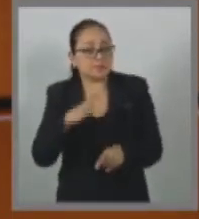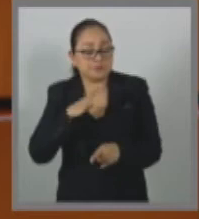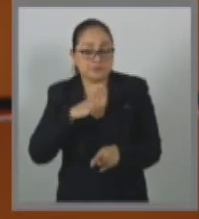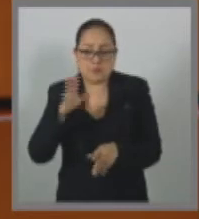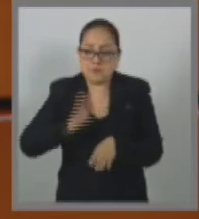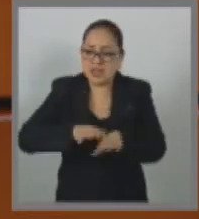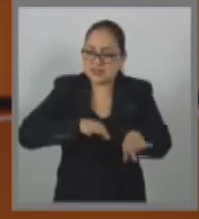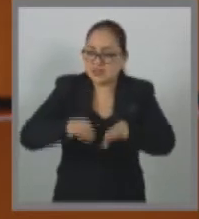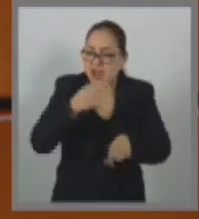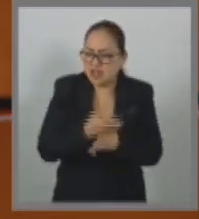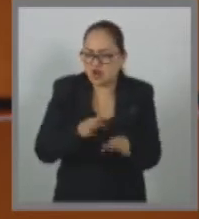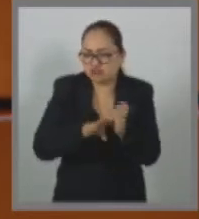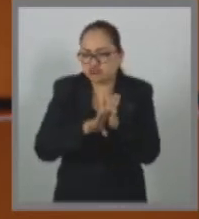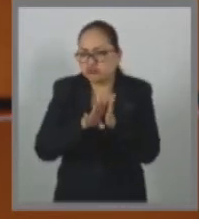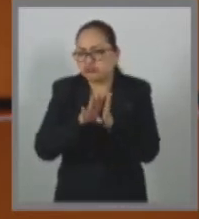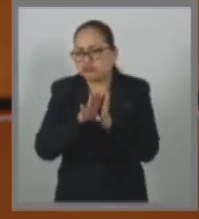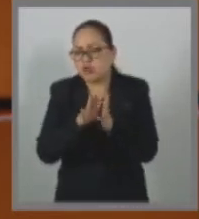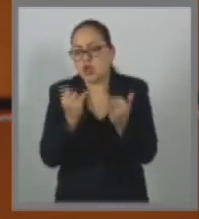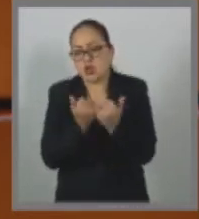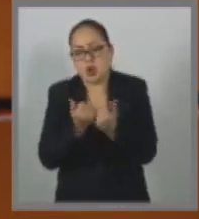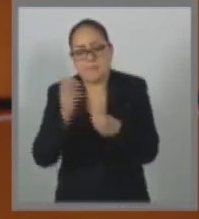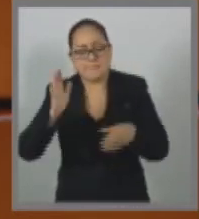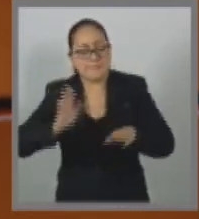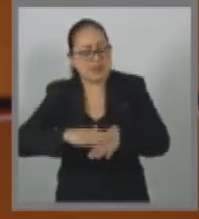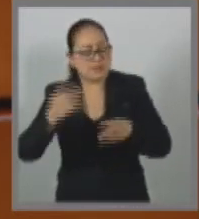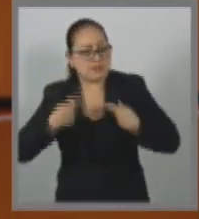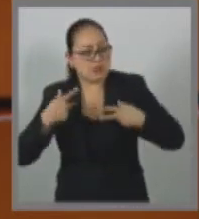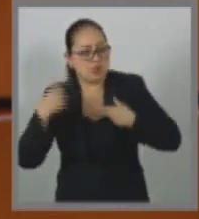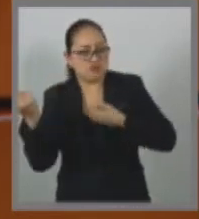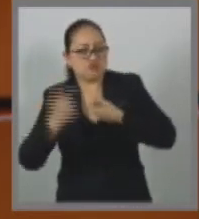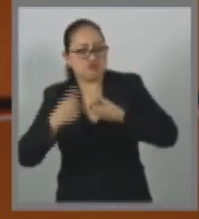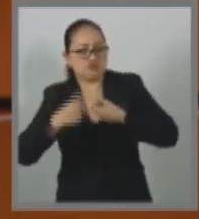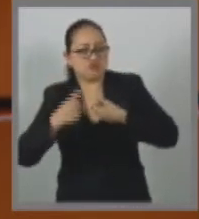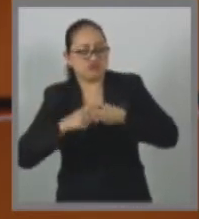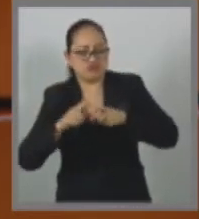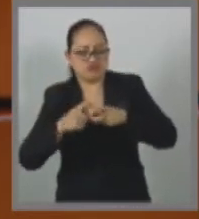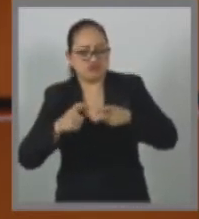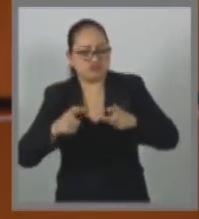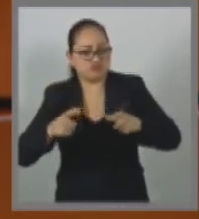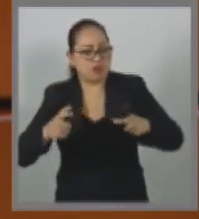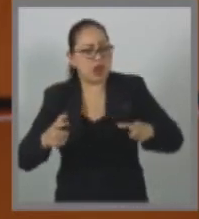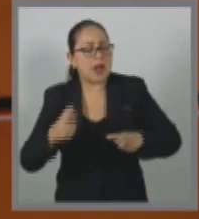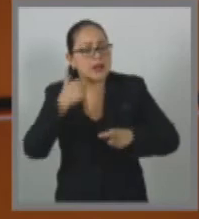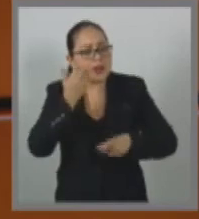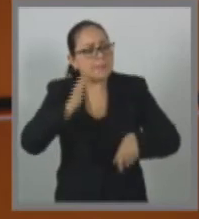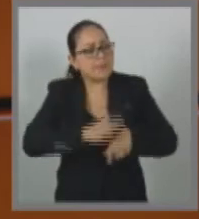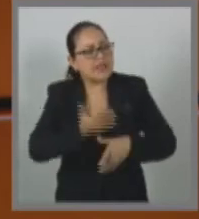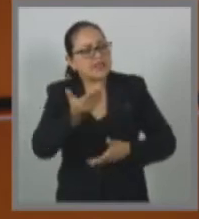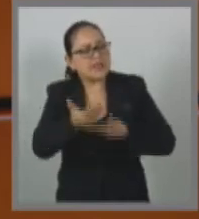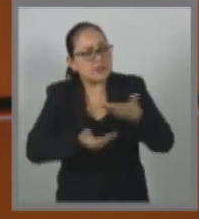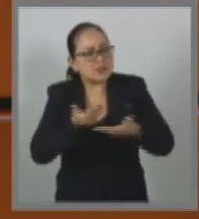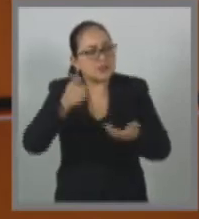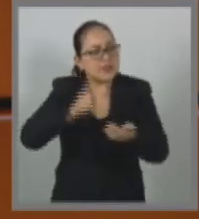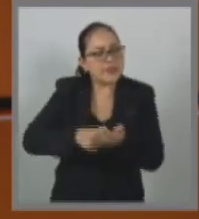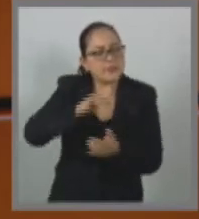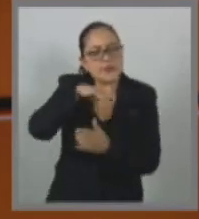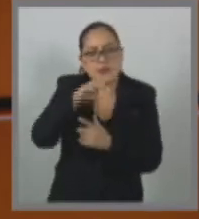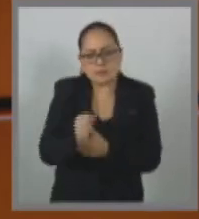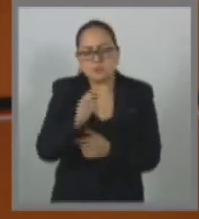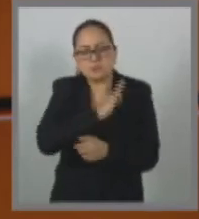laboral y con ello el número de derechohabientes, incrementándose la demanda de servicios del IMSS. De